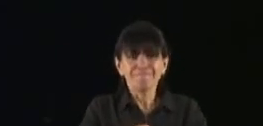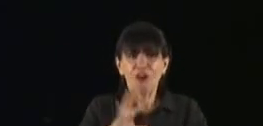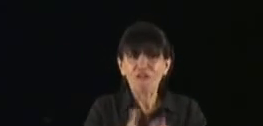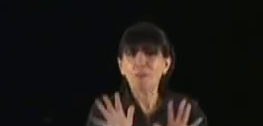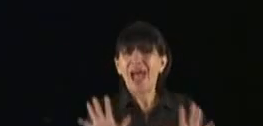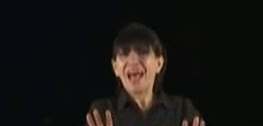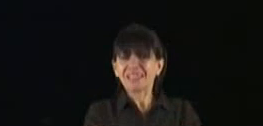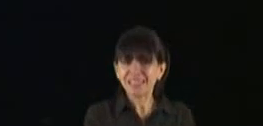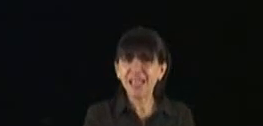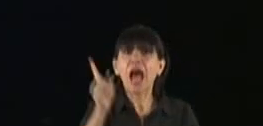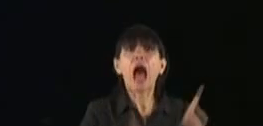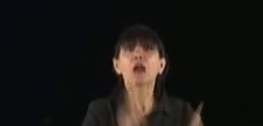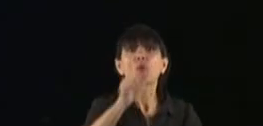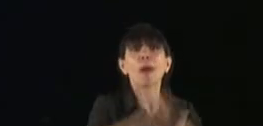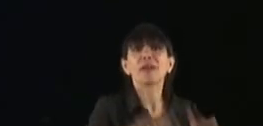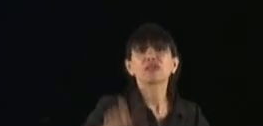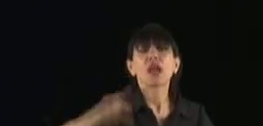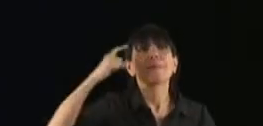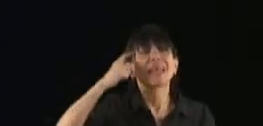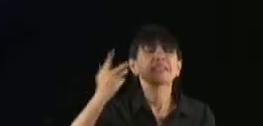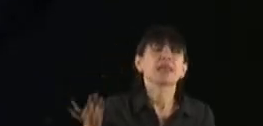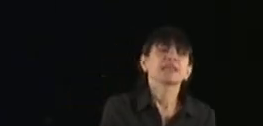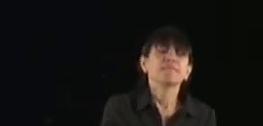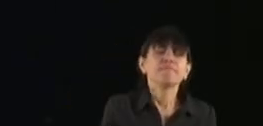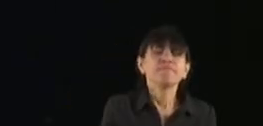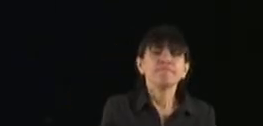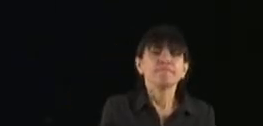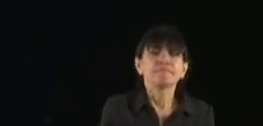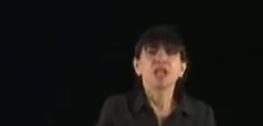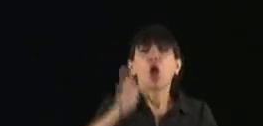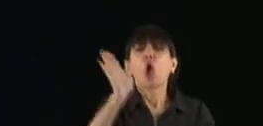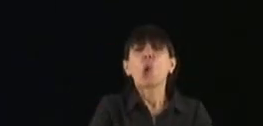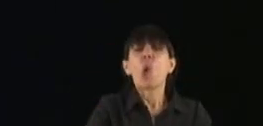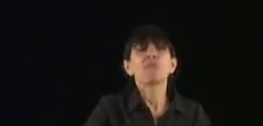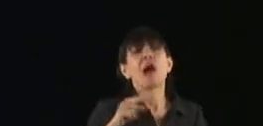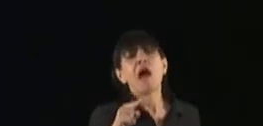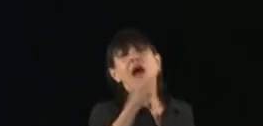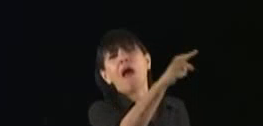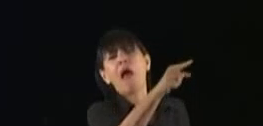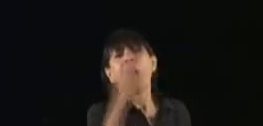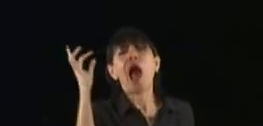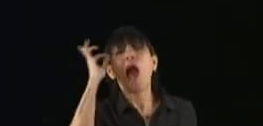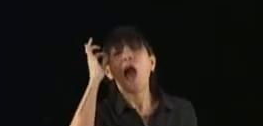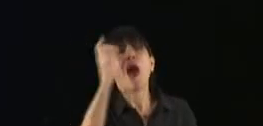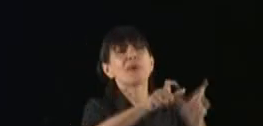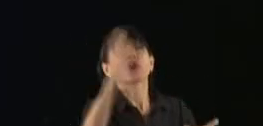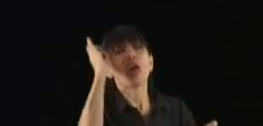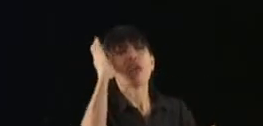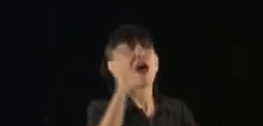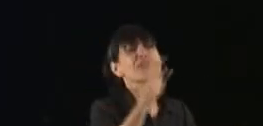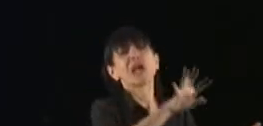Por eso algunos creen que la culpa la tienen los africanos que emigran a Europa, o la culpa la